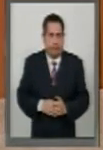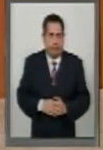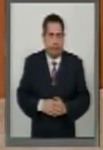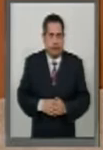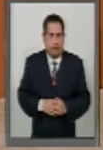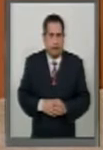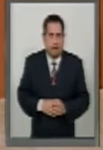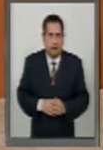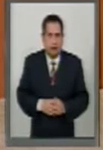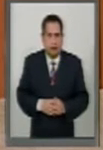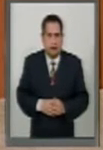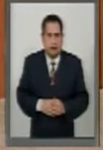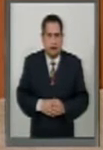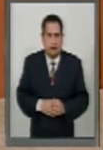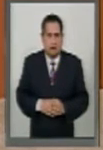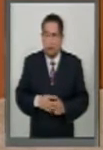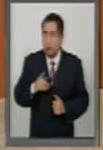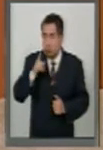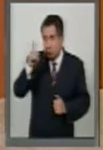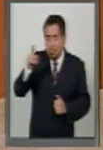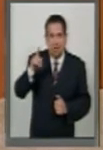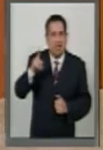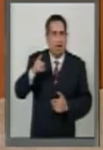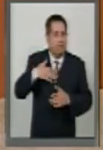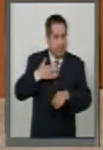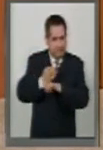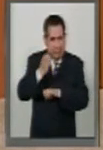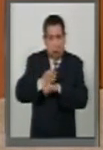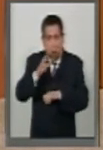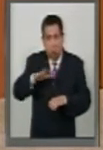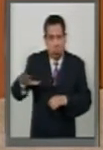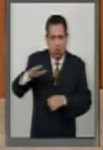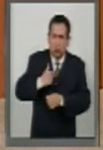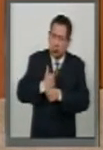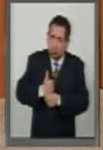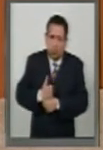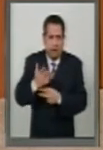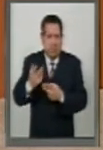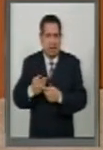Vivo en un estado que sufre, que sangra,